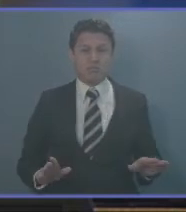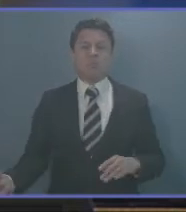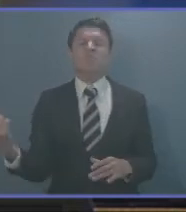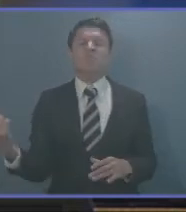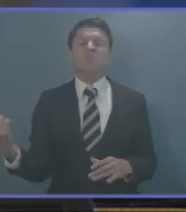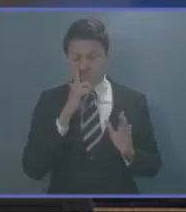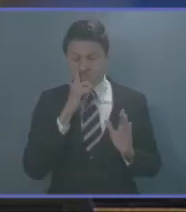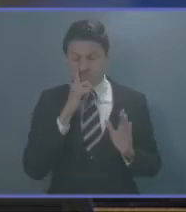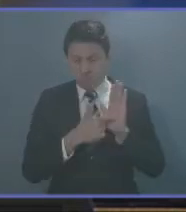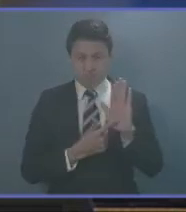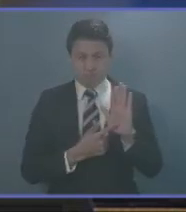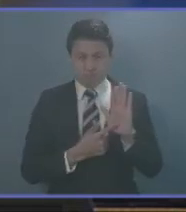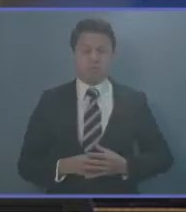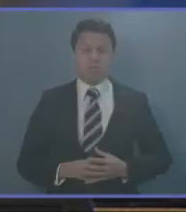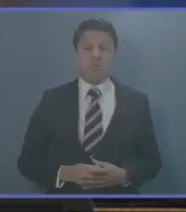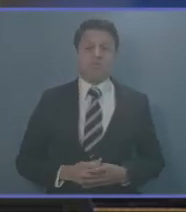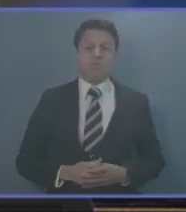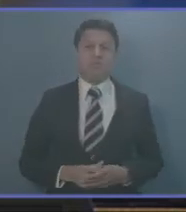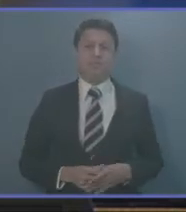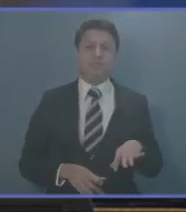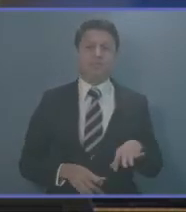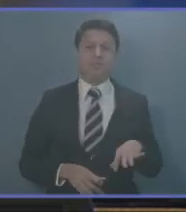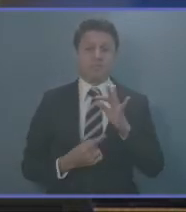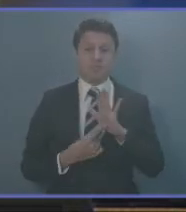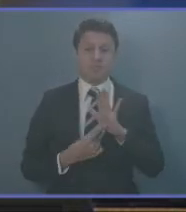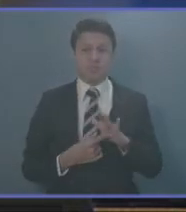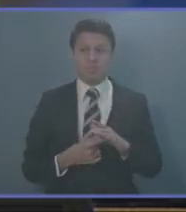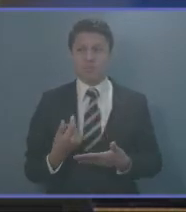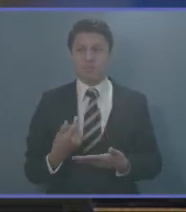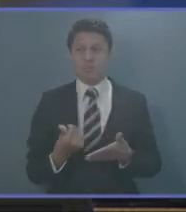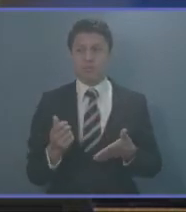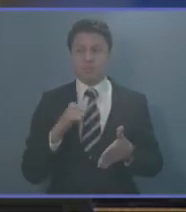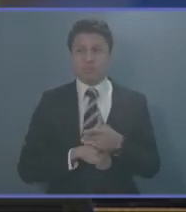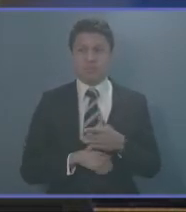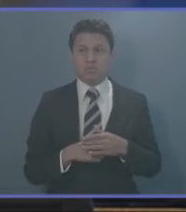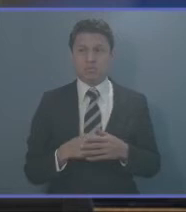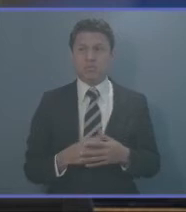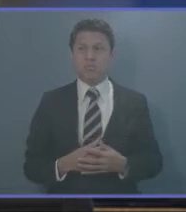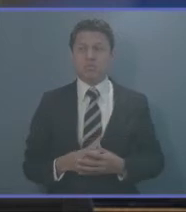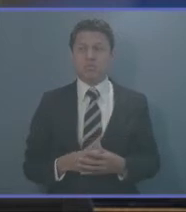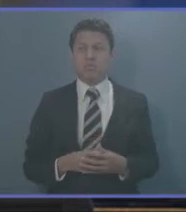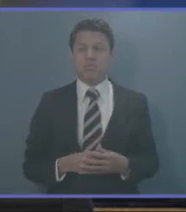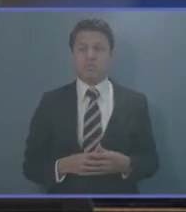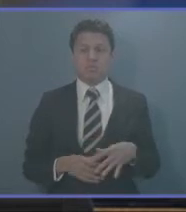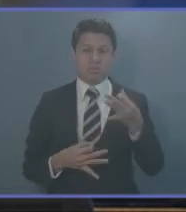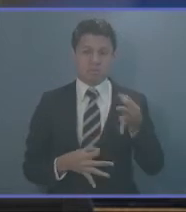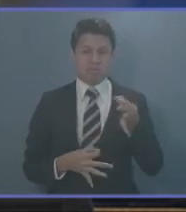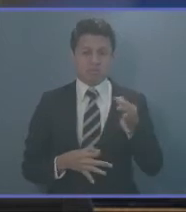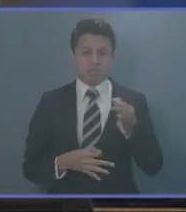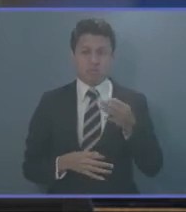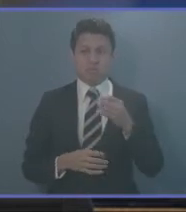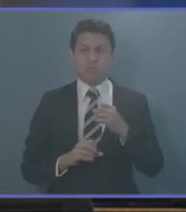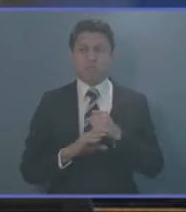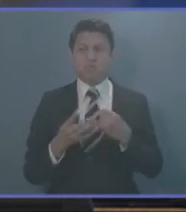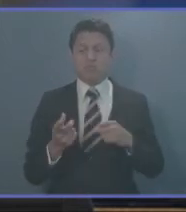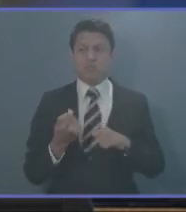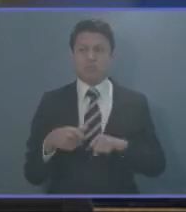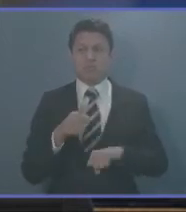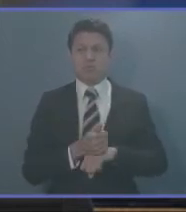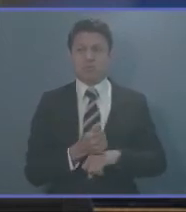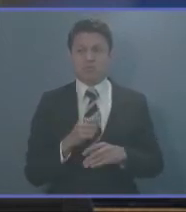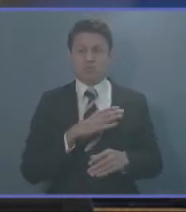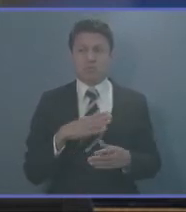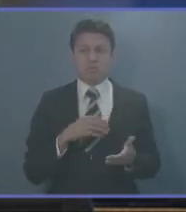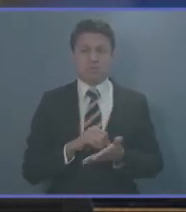presentación de la declaración de impuestos ante la Tesorería Municipal en el formulario de declaración definido por el Consejo